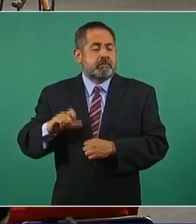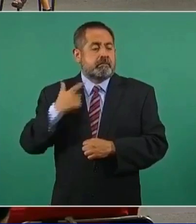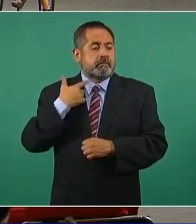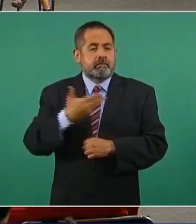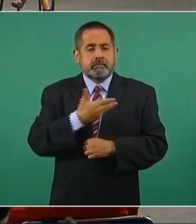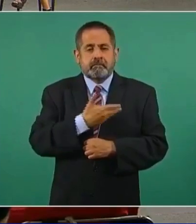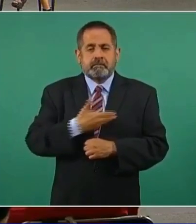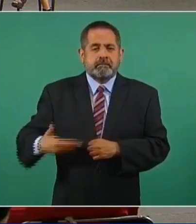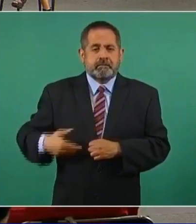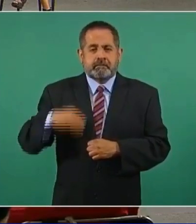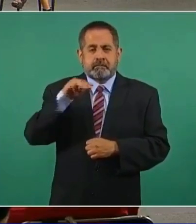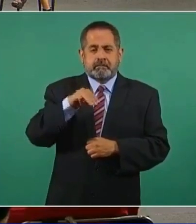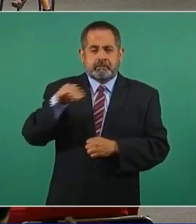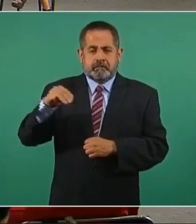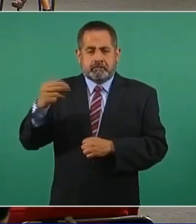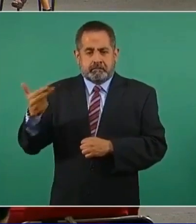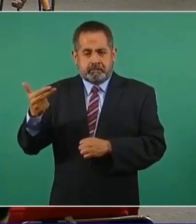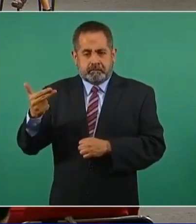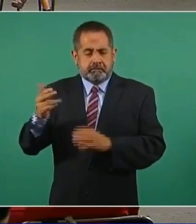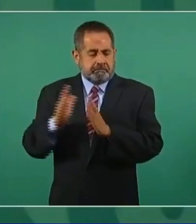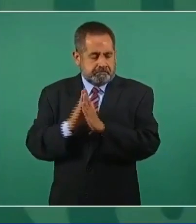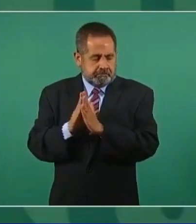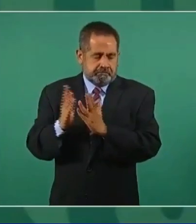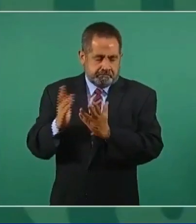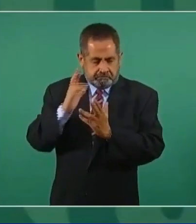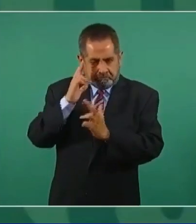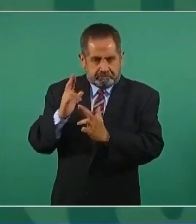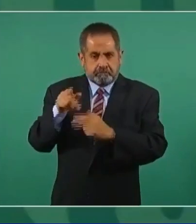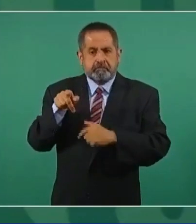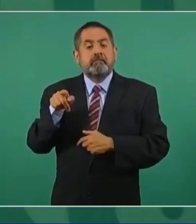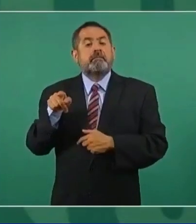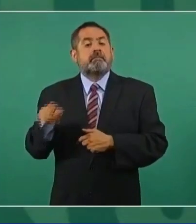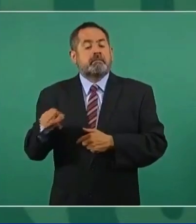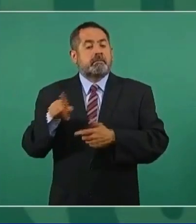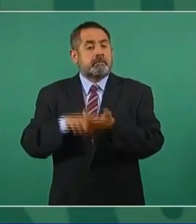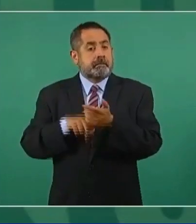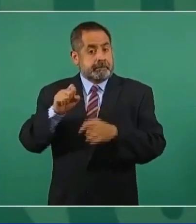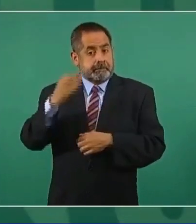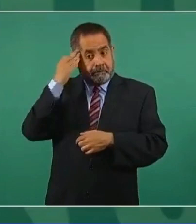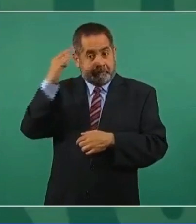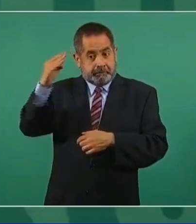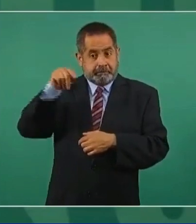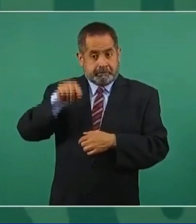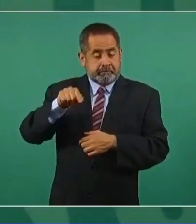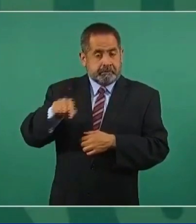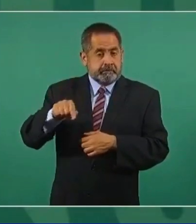Madrid. Sin embargo, en ese sexenio